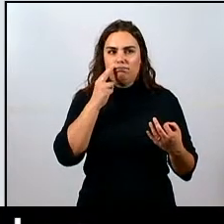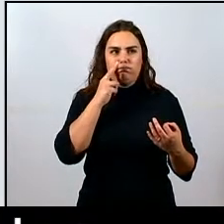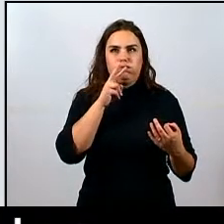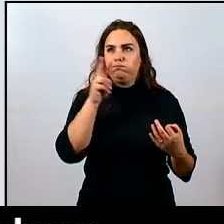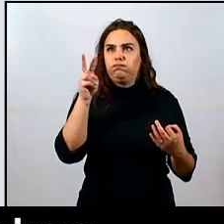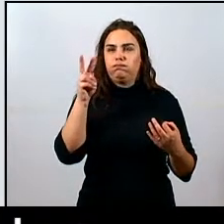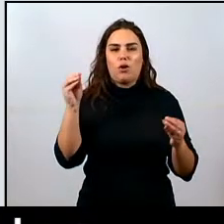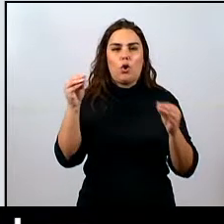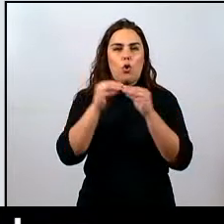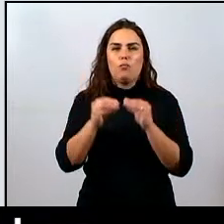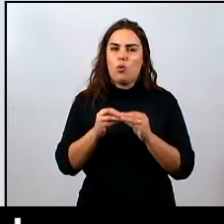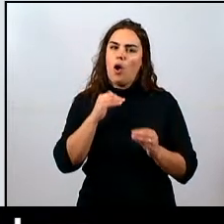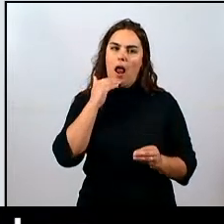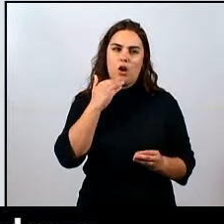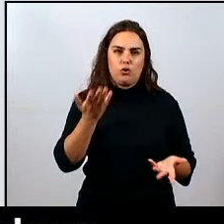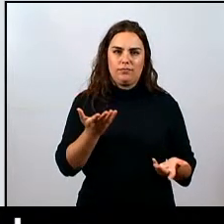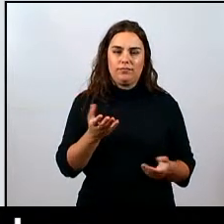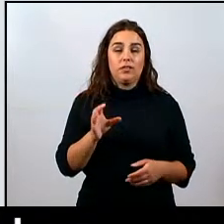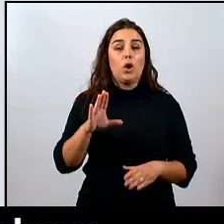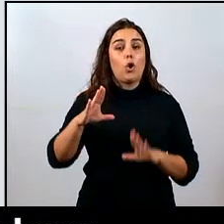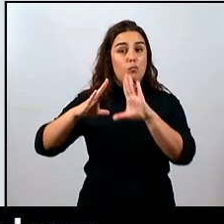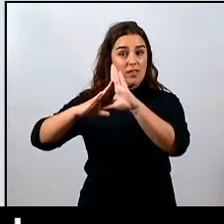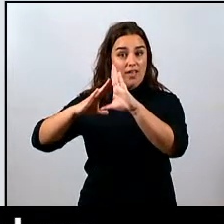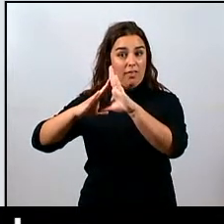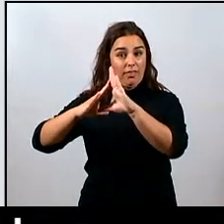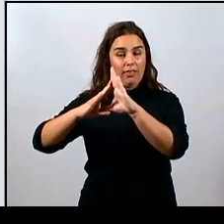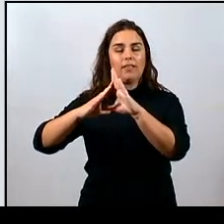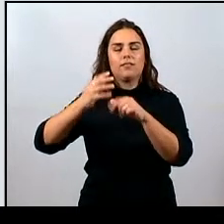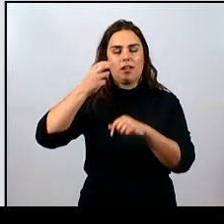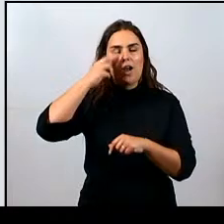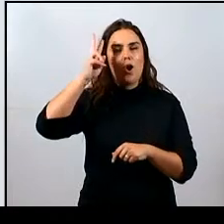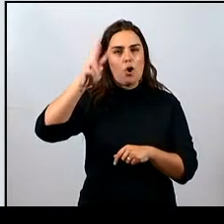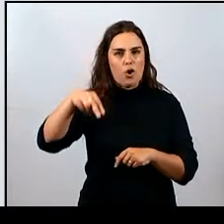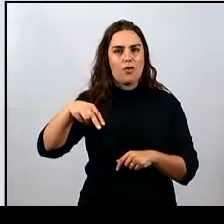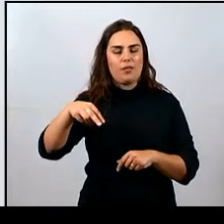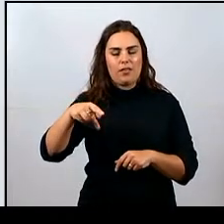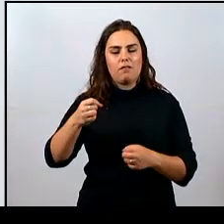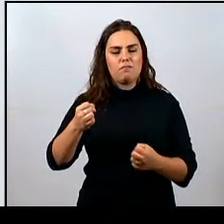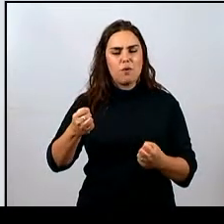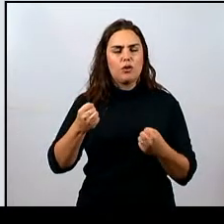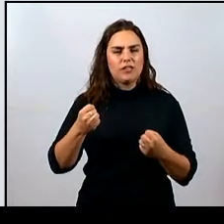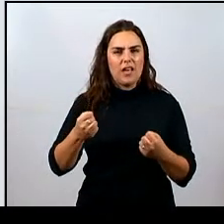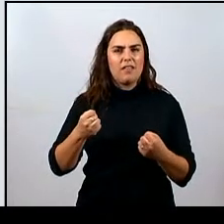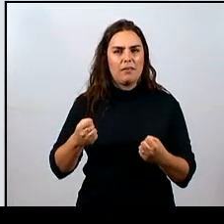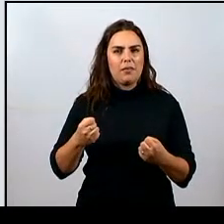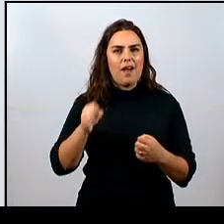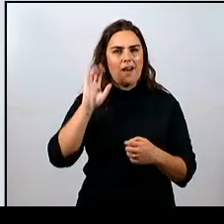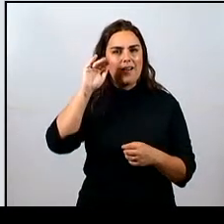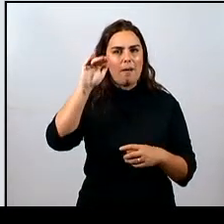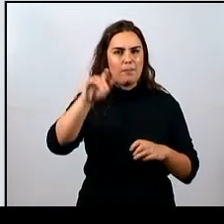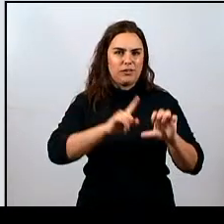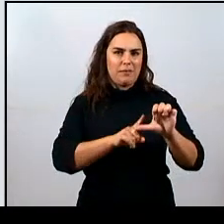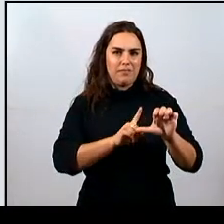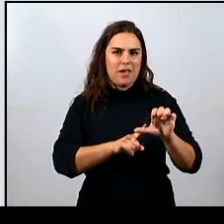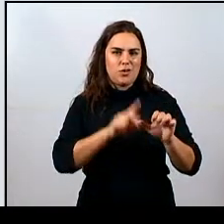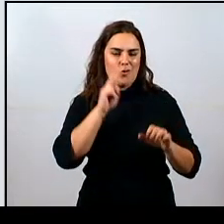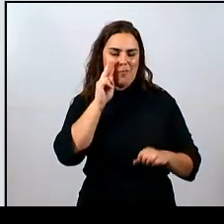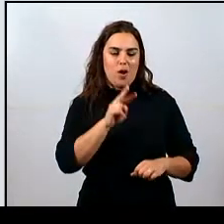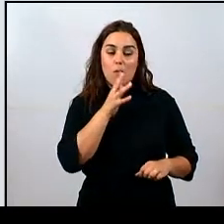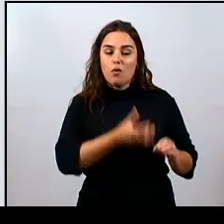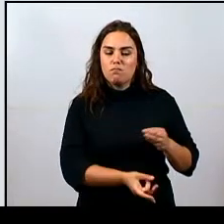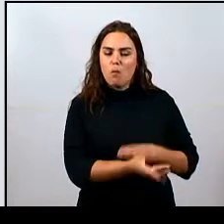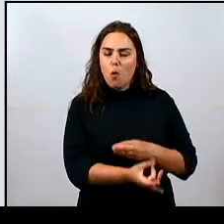común. La Comunidad de Madrid reconoce el potencial que tiene el campo extremeño, base de una